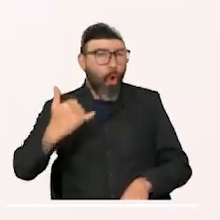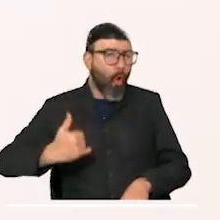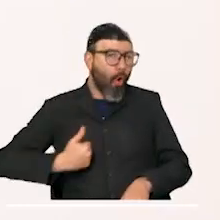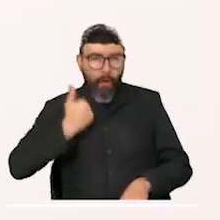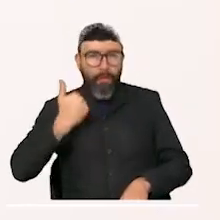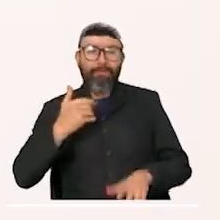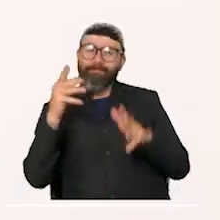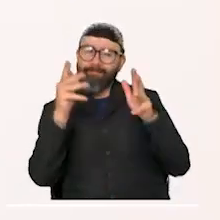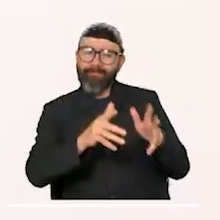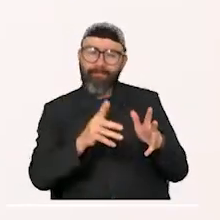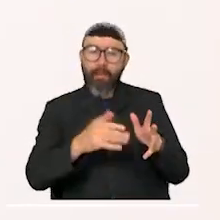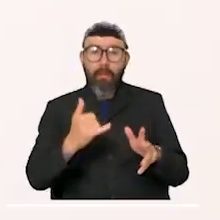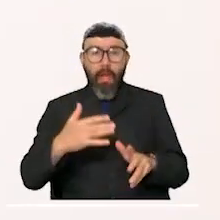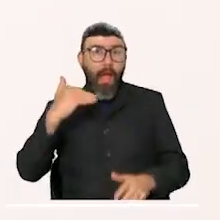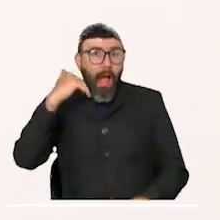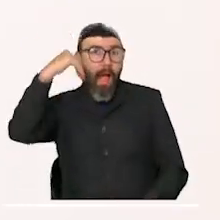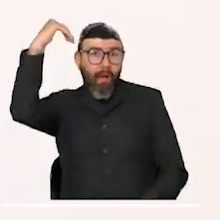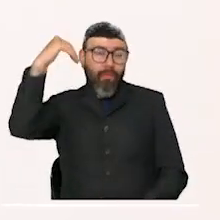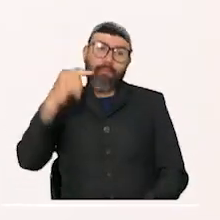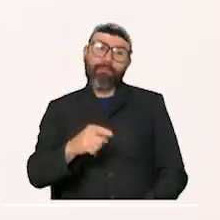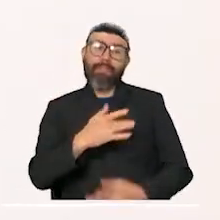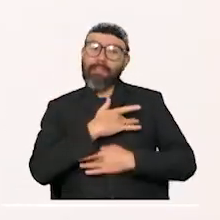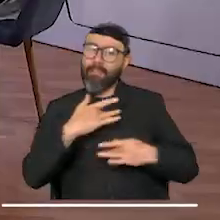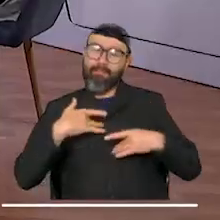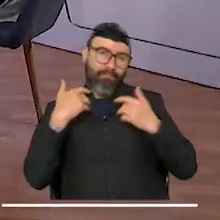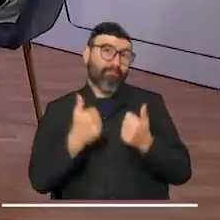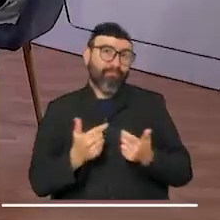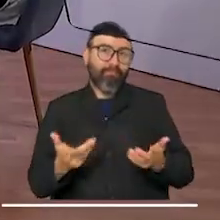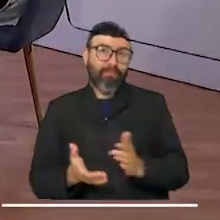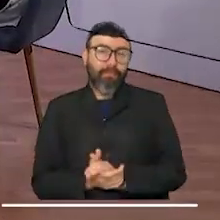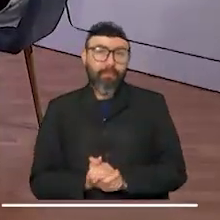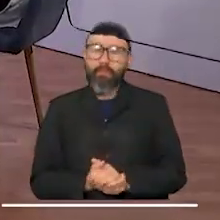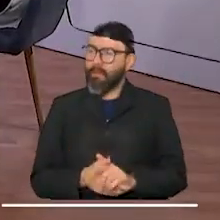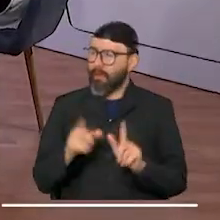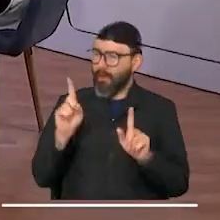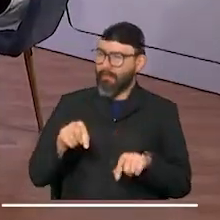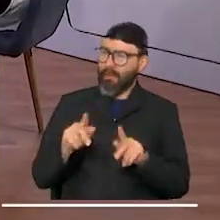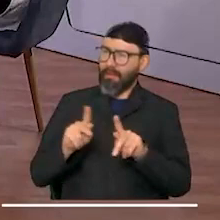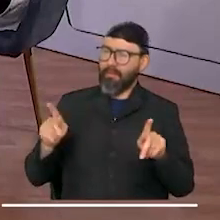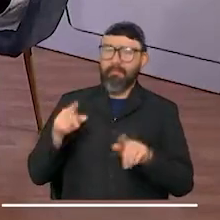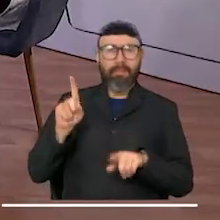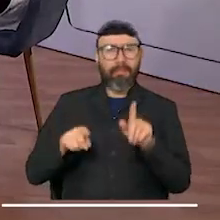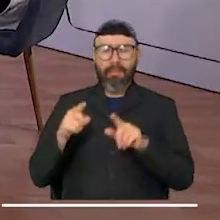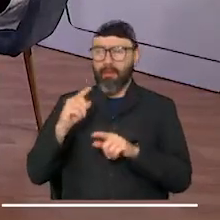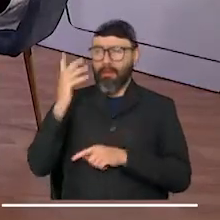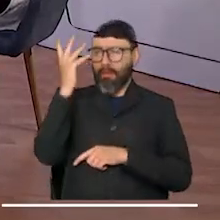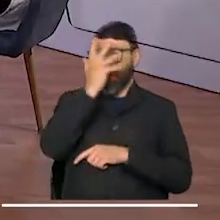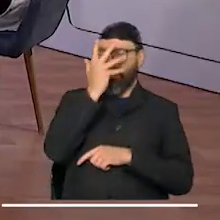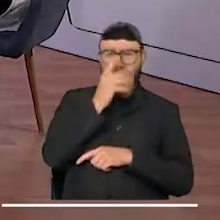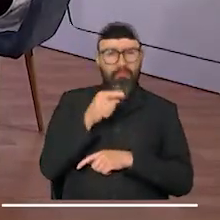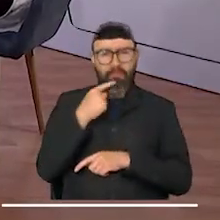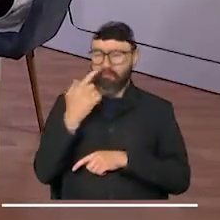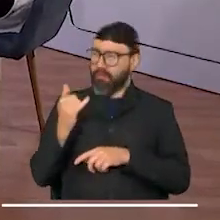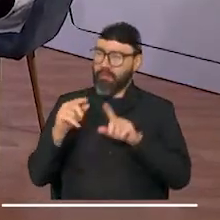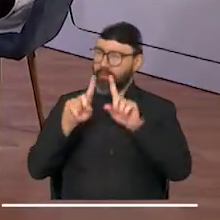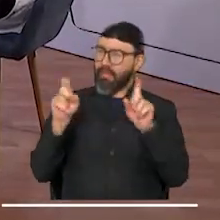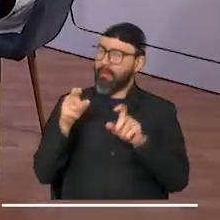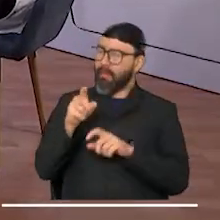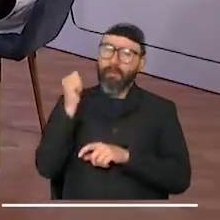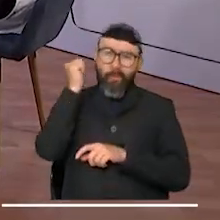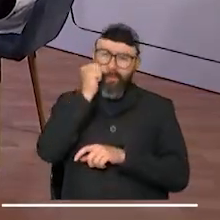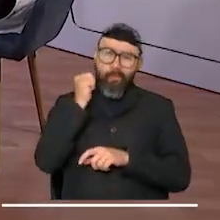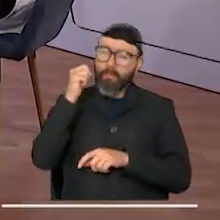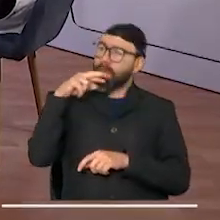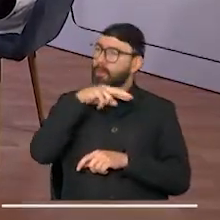vida adulta a preservar nuestra salud femenina además hay mucho tabúes también en esto de la menstruación doctora Jurado